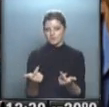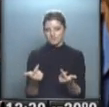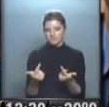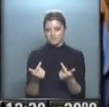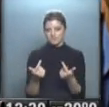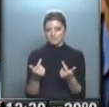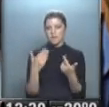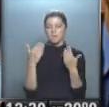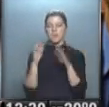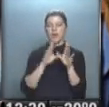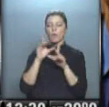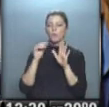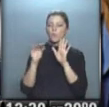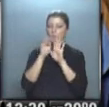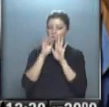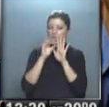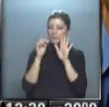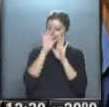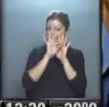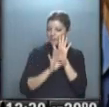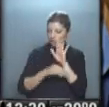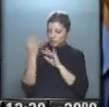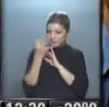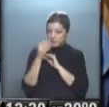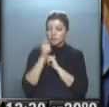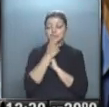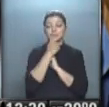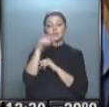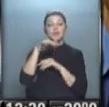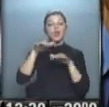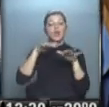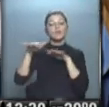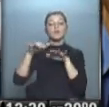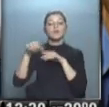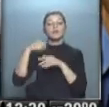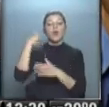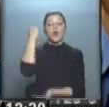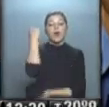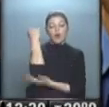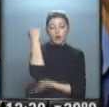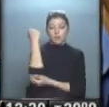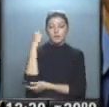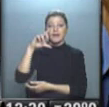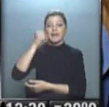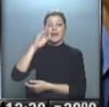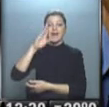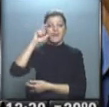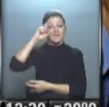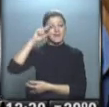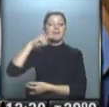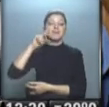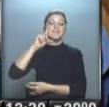Para hablar de datos concretos, si ustedes toman los estados contables de Cablevisión, van a notar que desde el